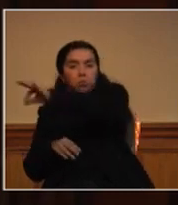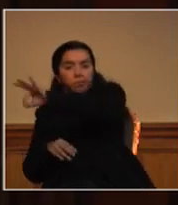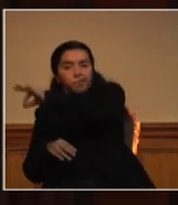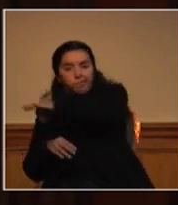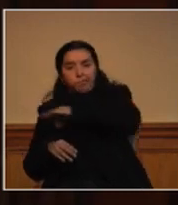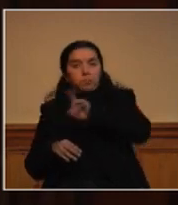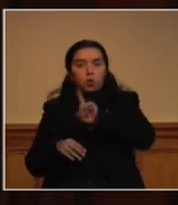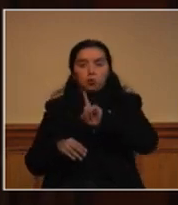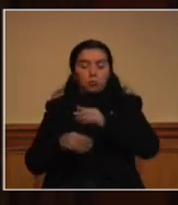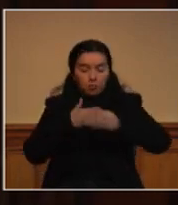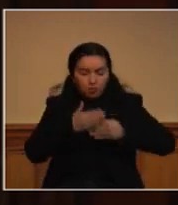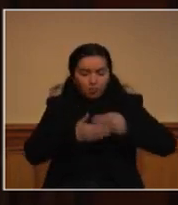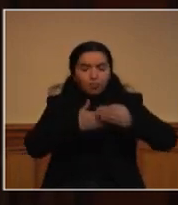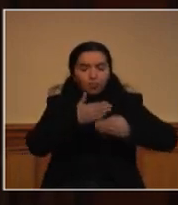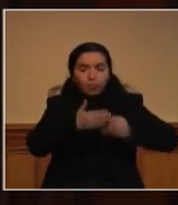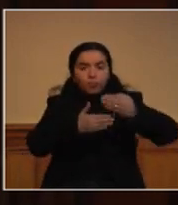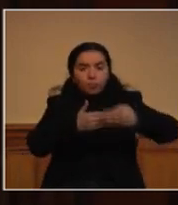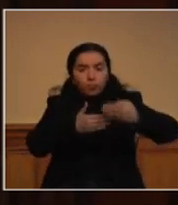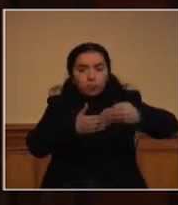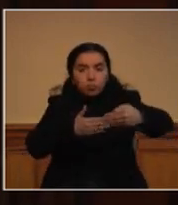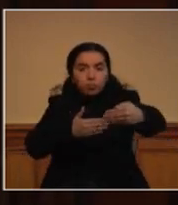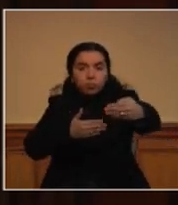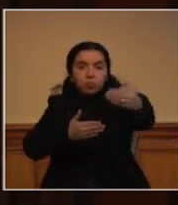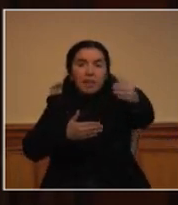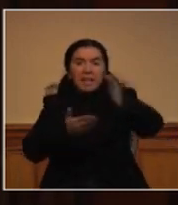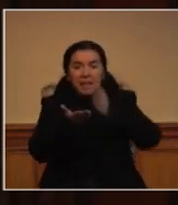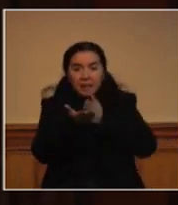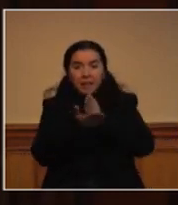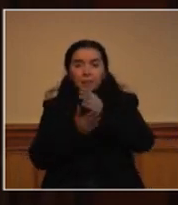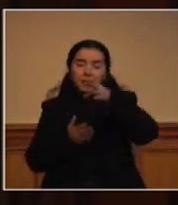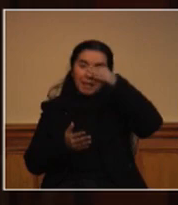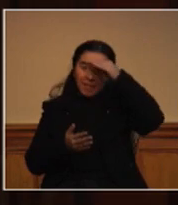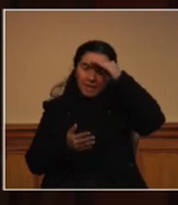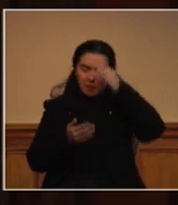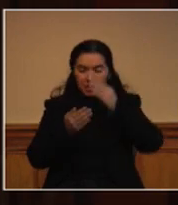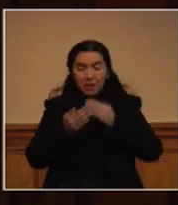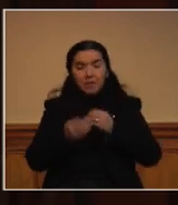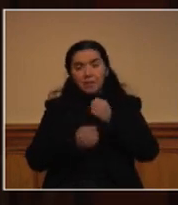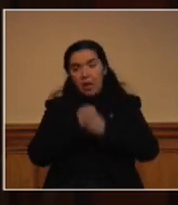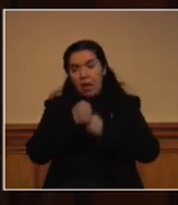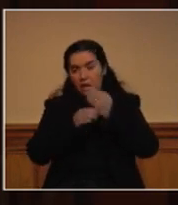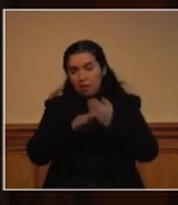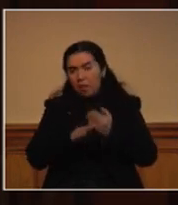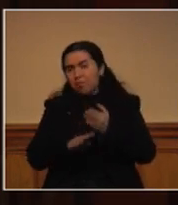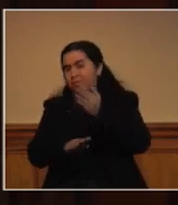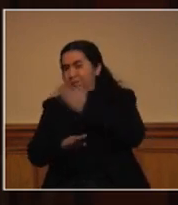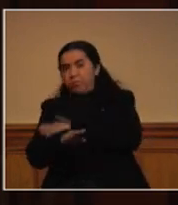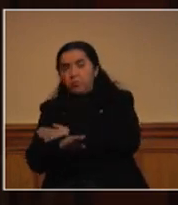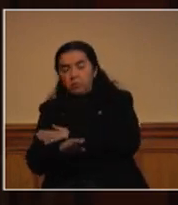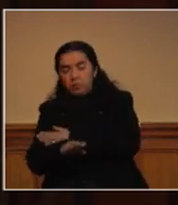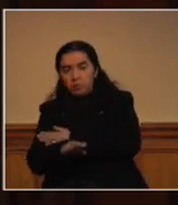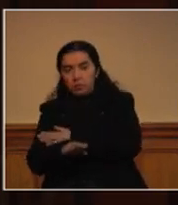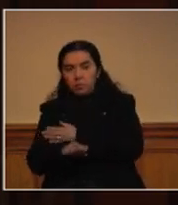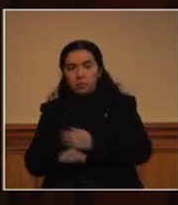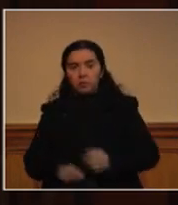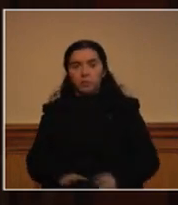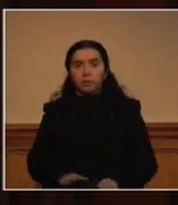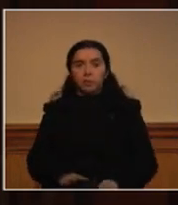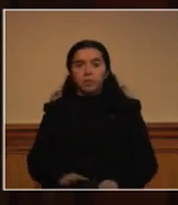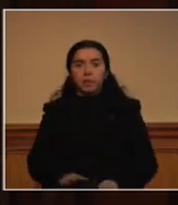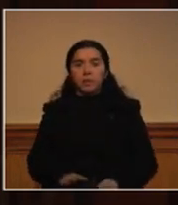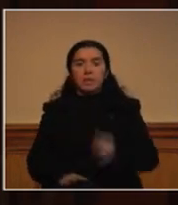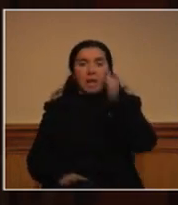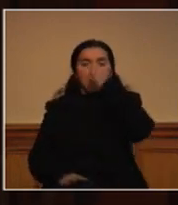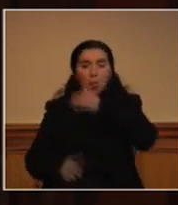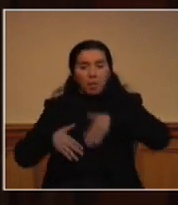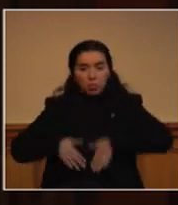evolutivo y continuo que parte de experiencias muy tempranas, no solamente desde el momento en que el